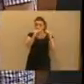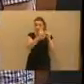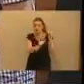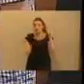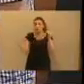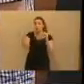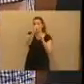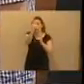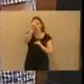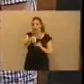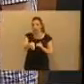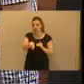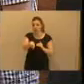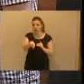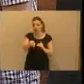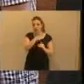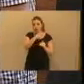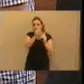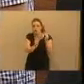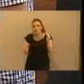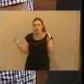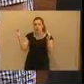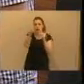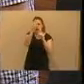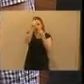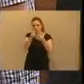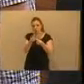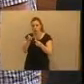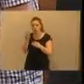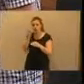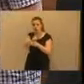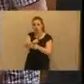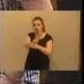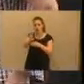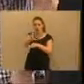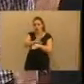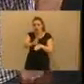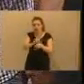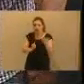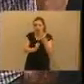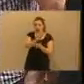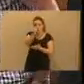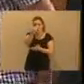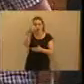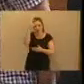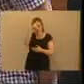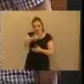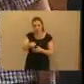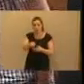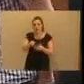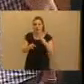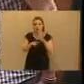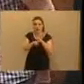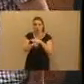las puertas de superar el presupuesto que se dedica en total a la Consejería de Agroganadería y Recursos Autóctonos, a la Consejería de Desarrollo Natural y